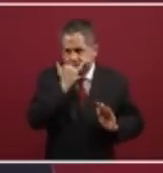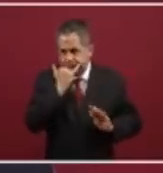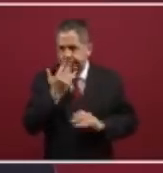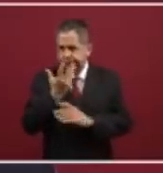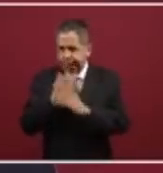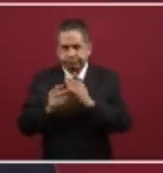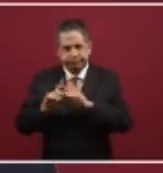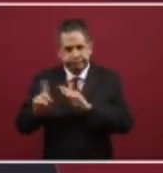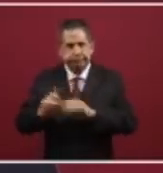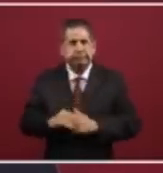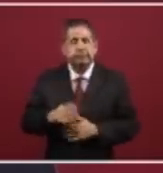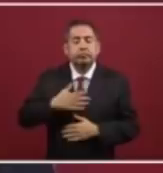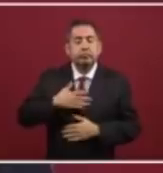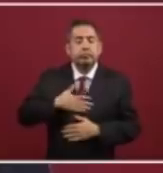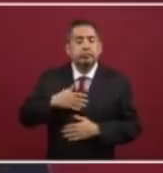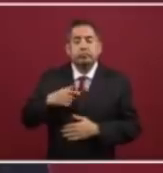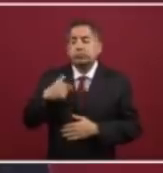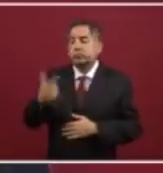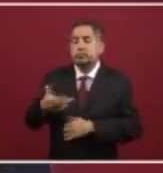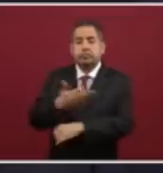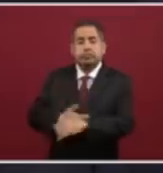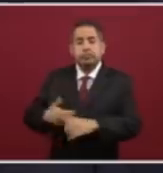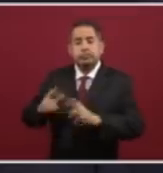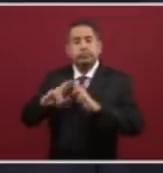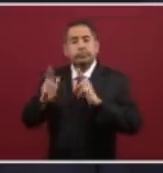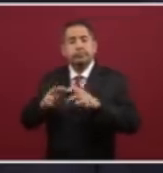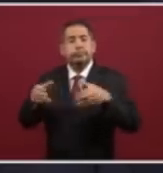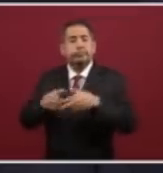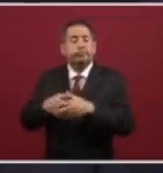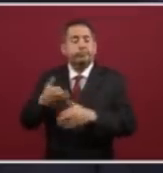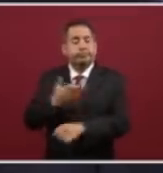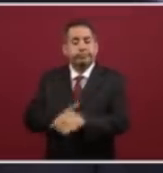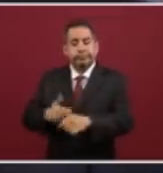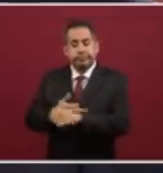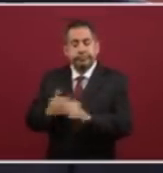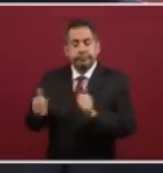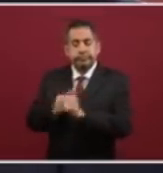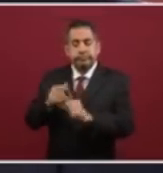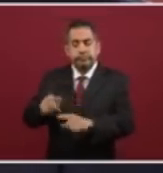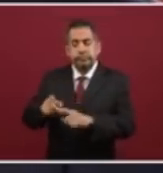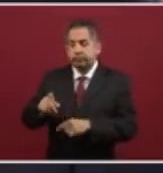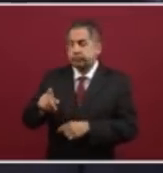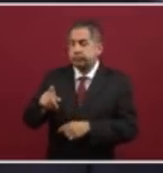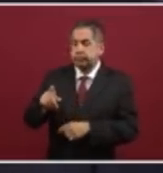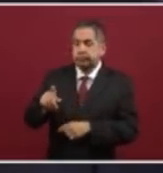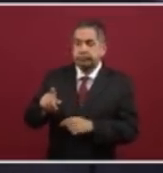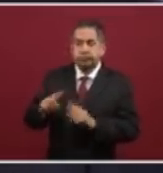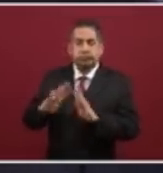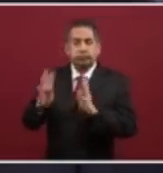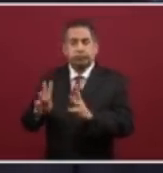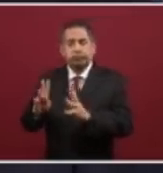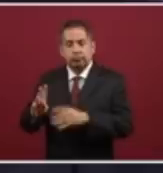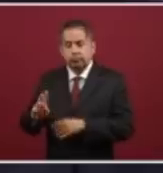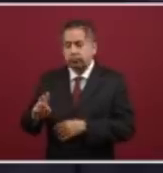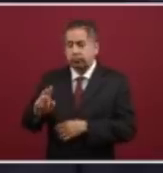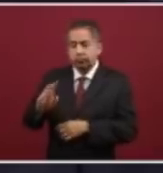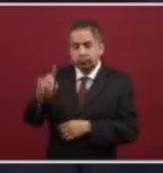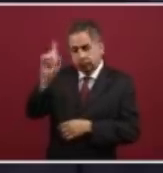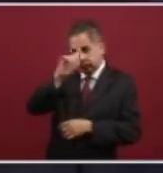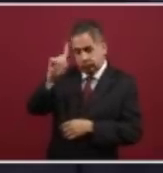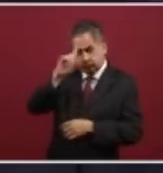hoy tengo una reunión con el consejo coordinador empresarial